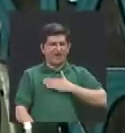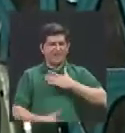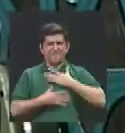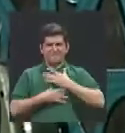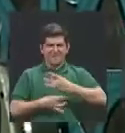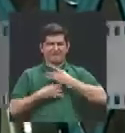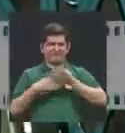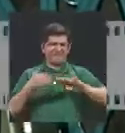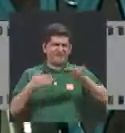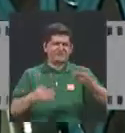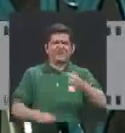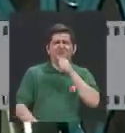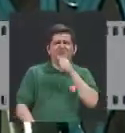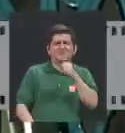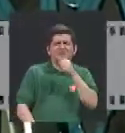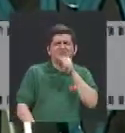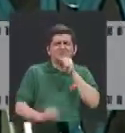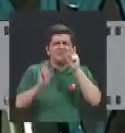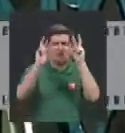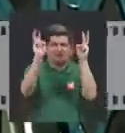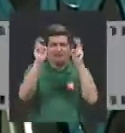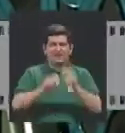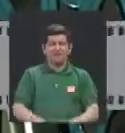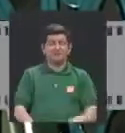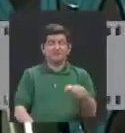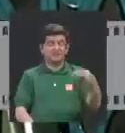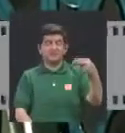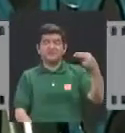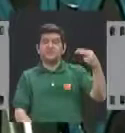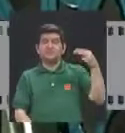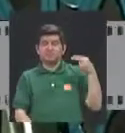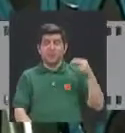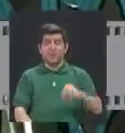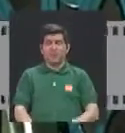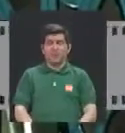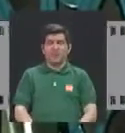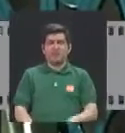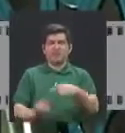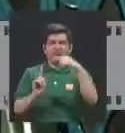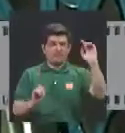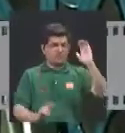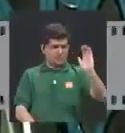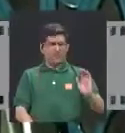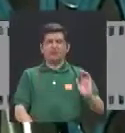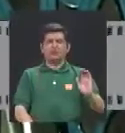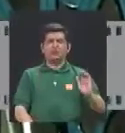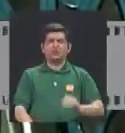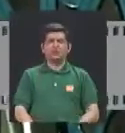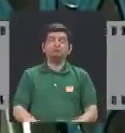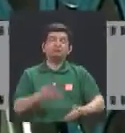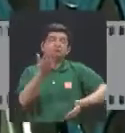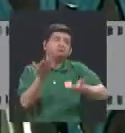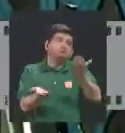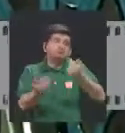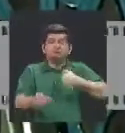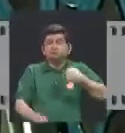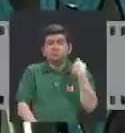dudas, me atrajeron las cosas viejas, por así decirlo, la historia, desde muy